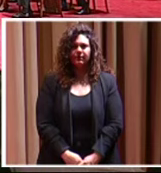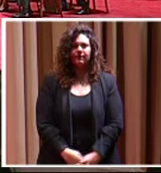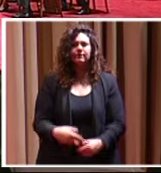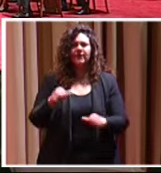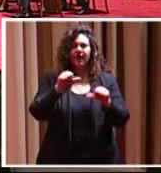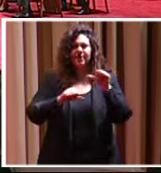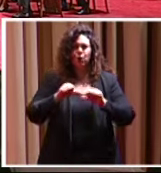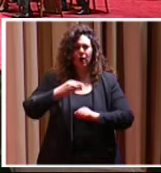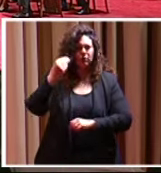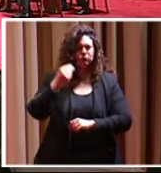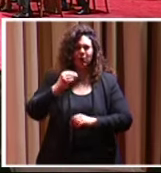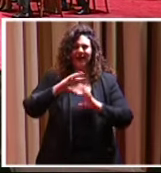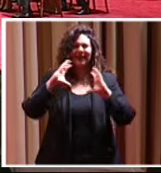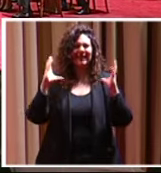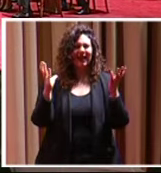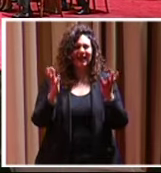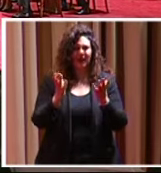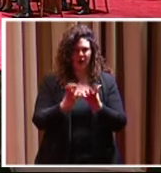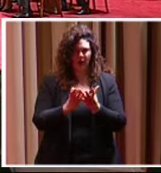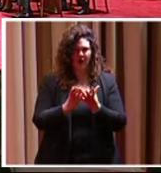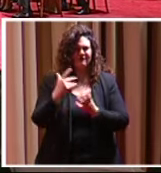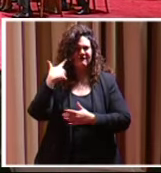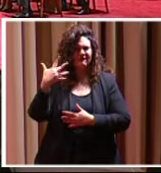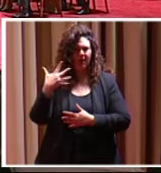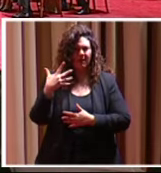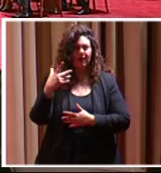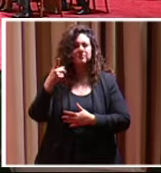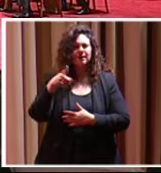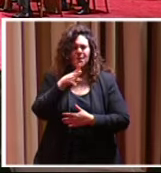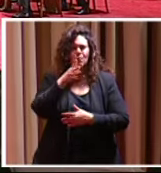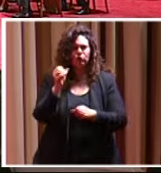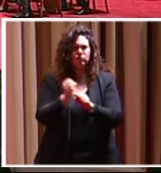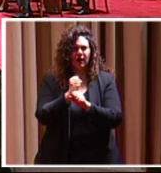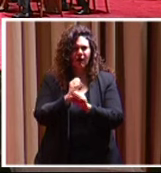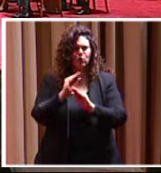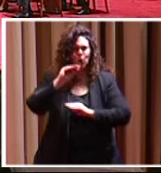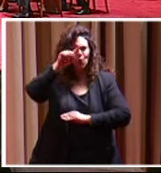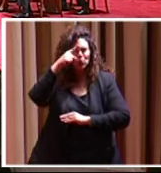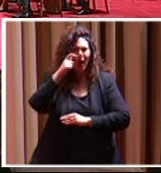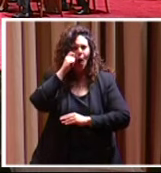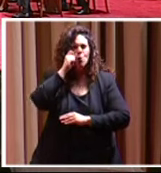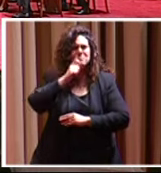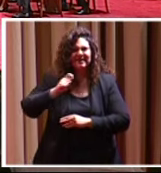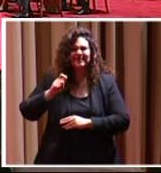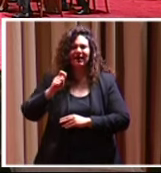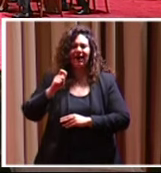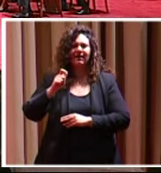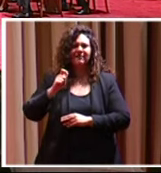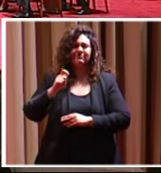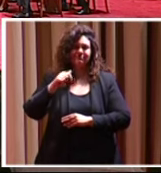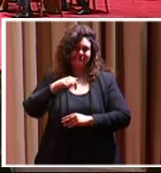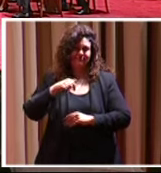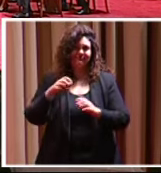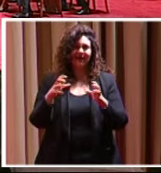cirujano de prestigio internacional. Sumado a su ingente labor cultural y humanística, de la cual